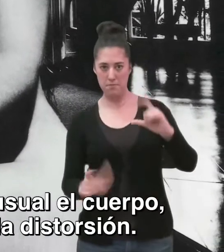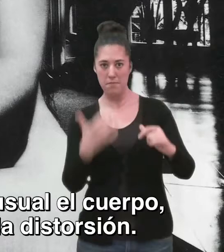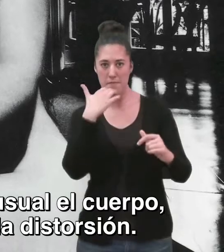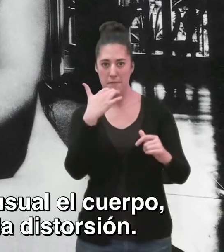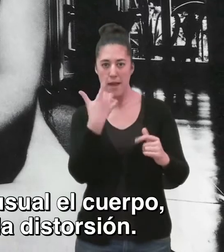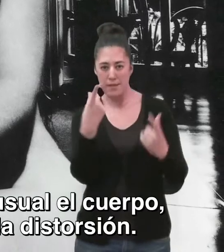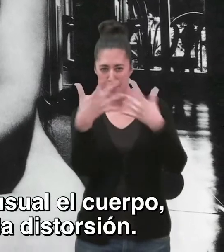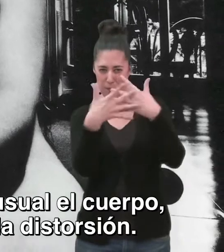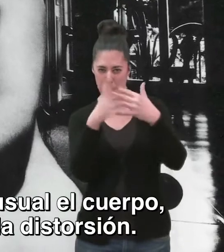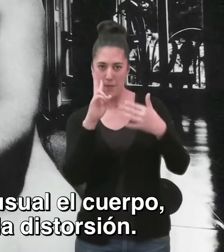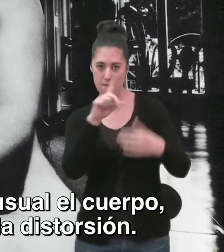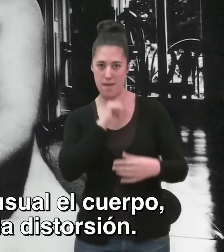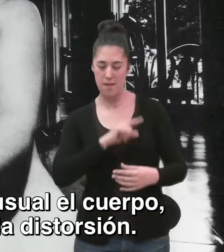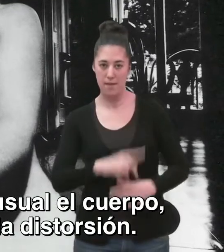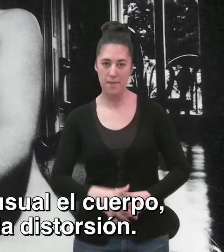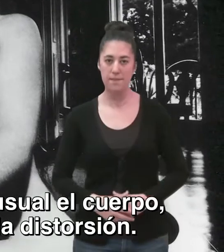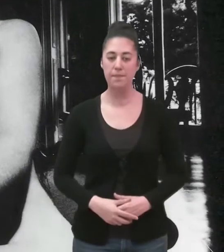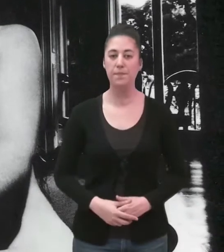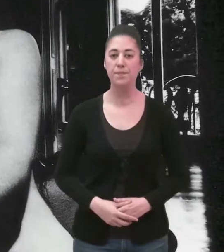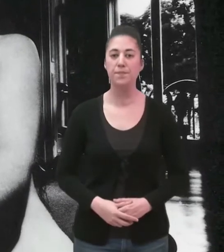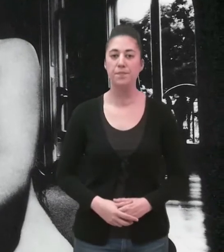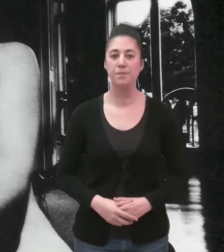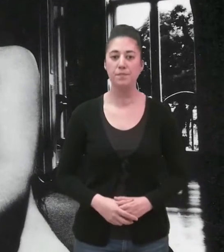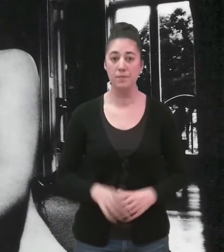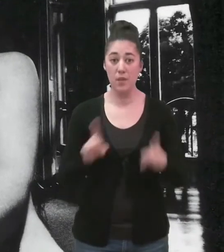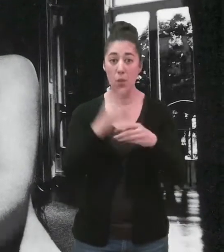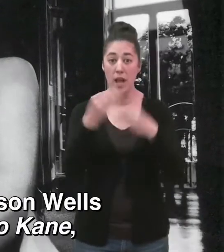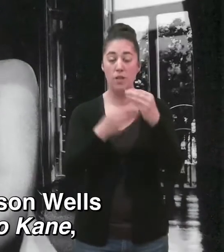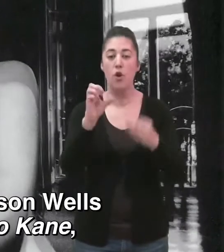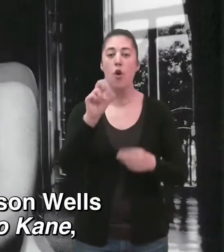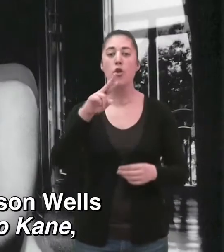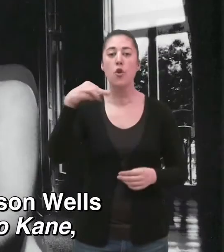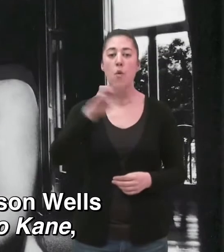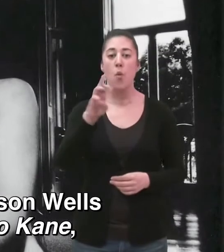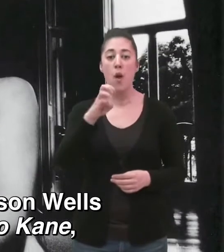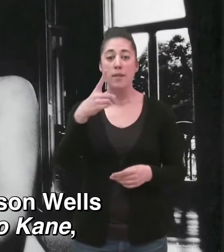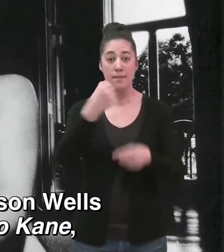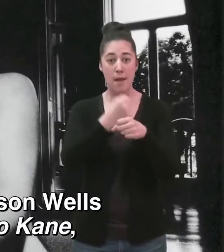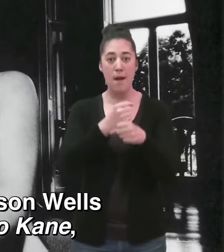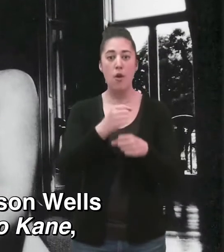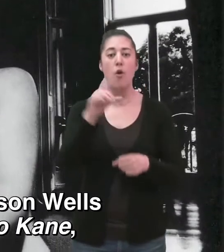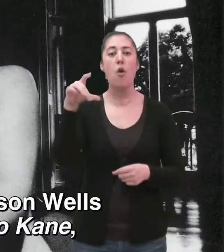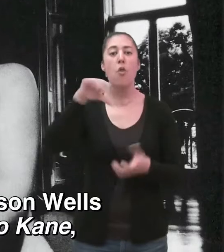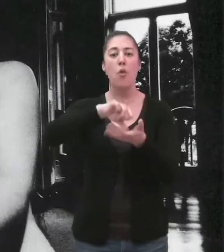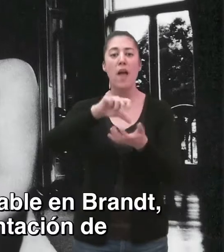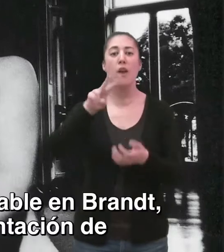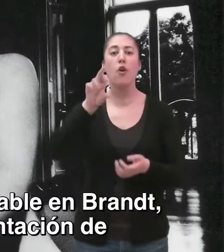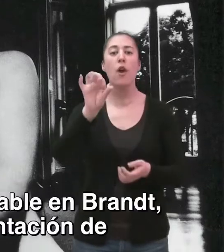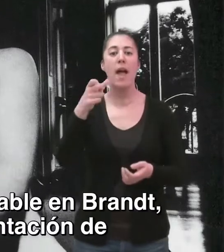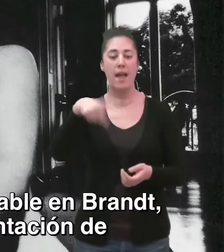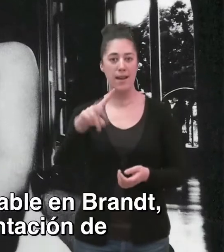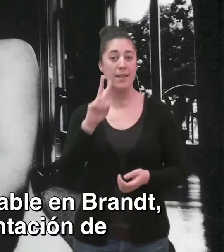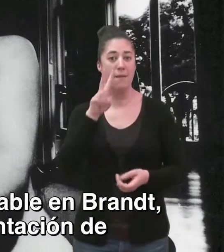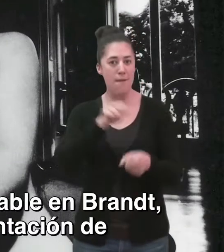el cuerpo, casi en el borde de la distorsión. Como hiciera Orson Welles con Ciudadano Kane,